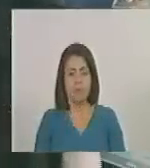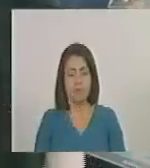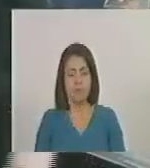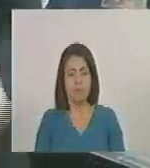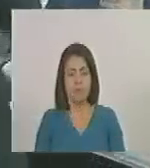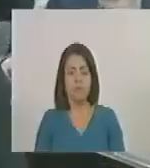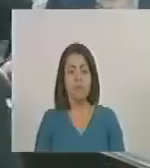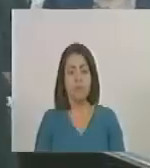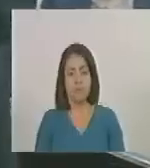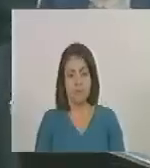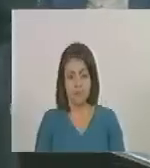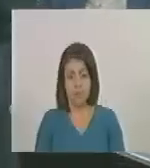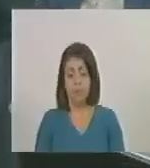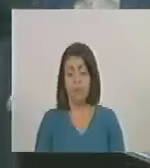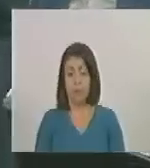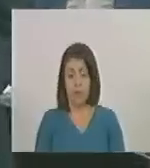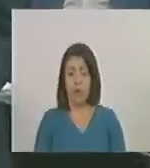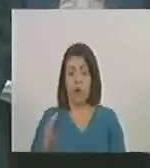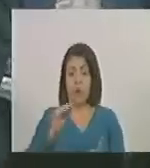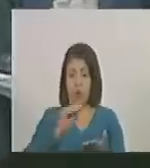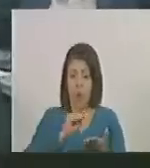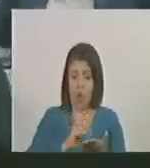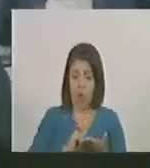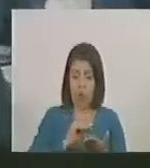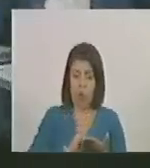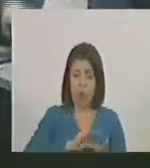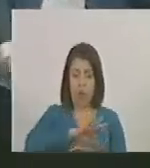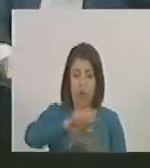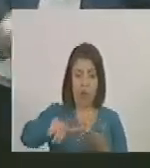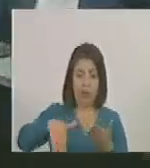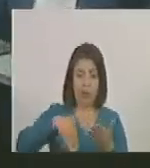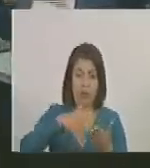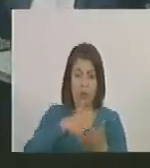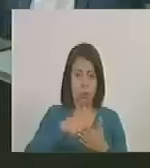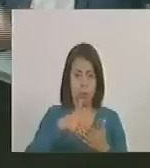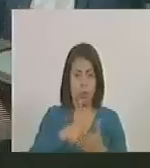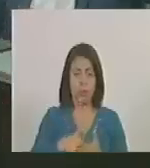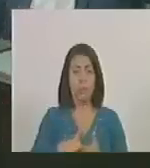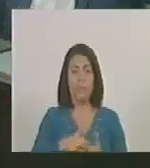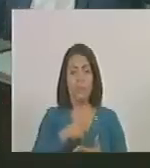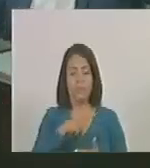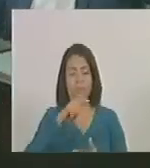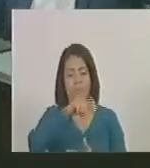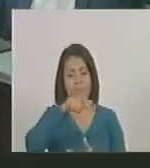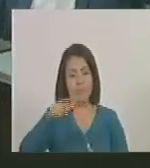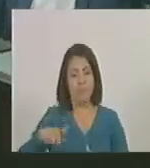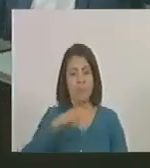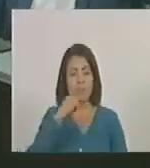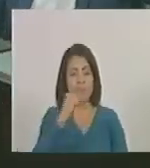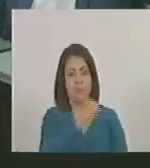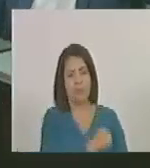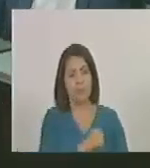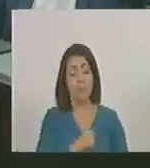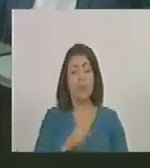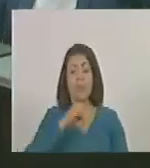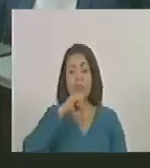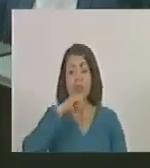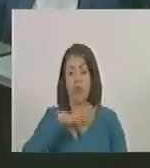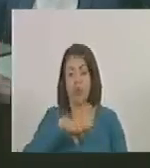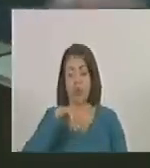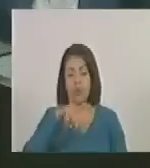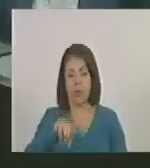es que ha rescatado todo nuestro proceso civil y militar en la lucha